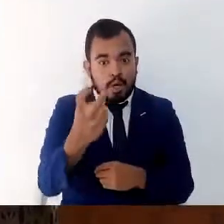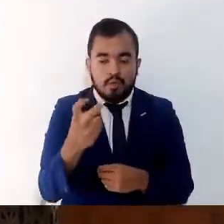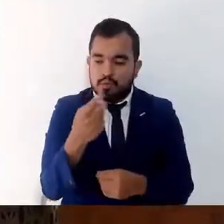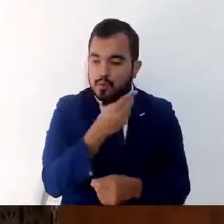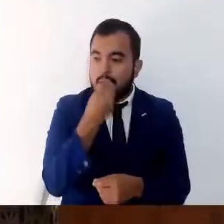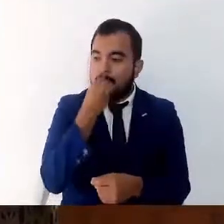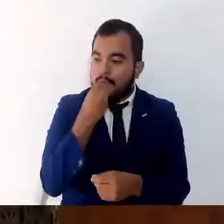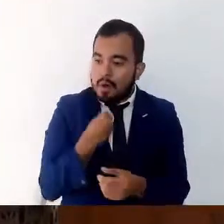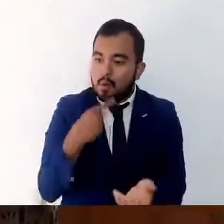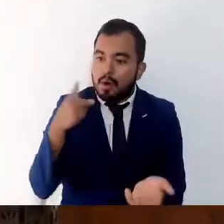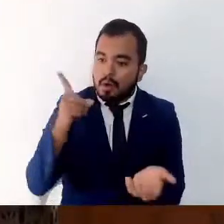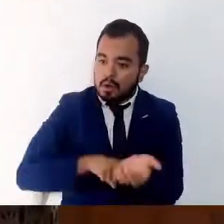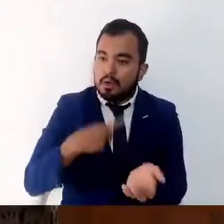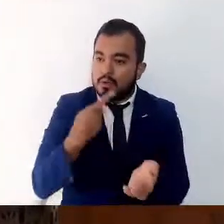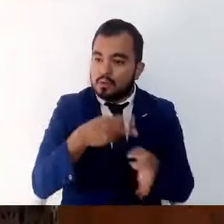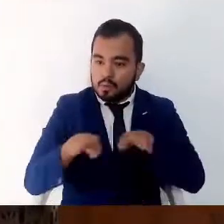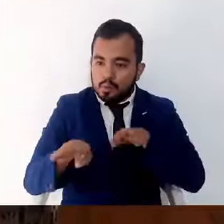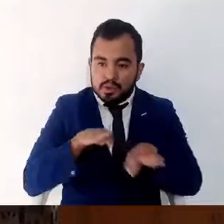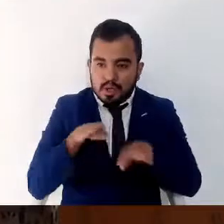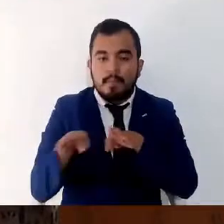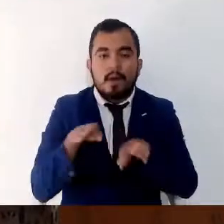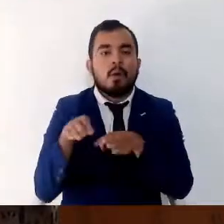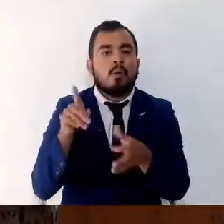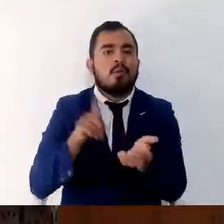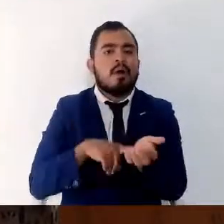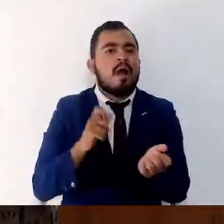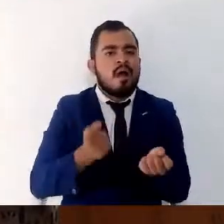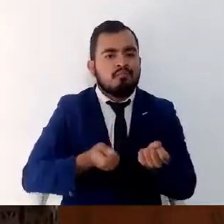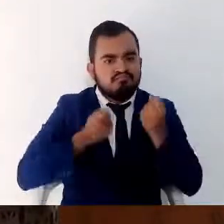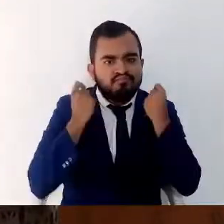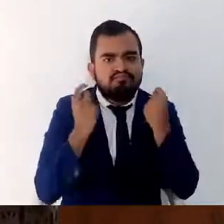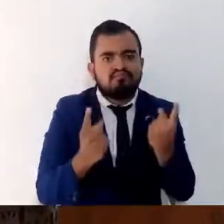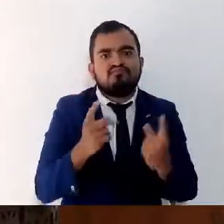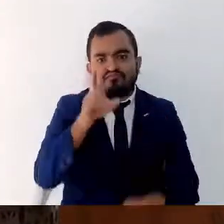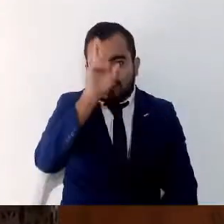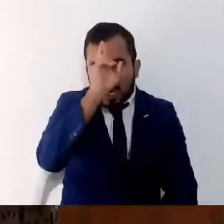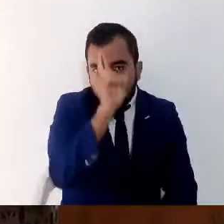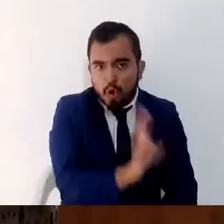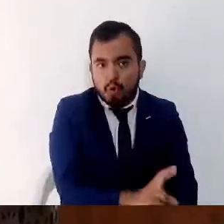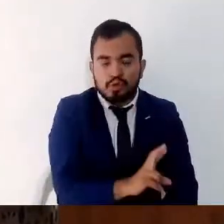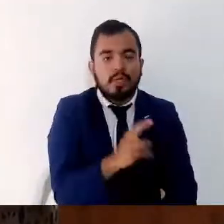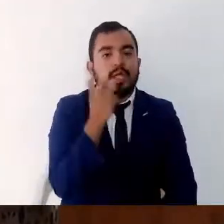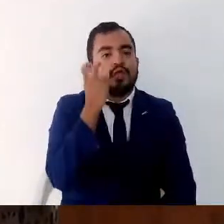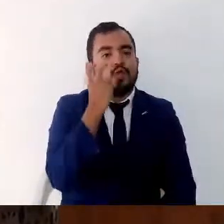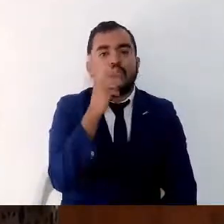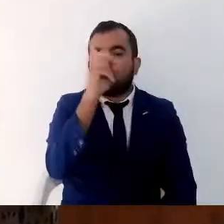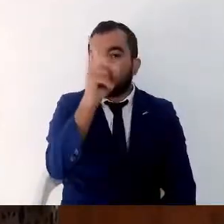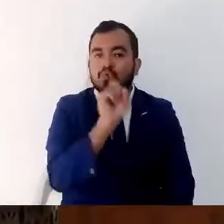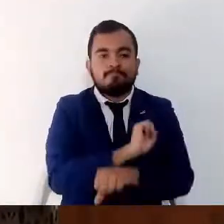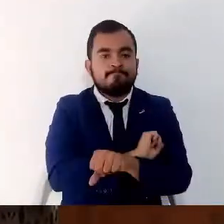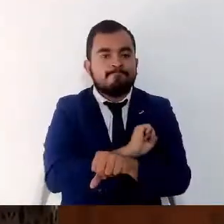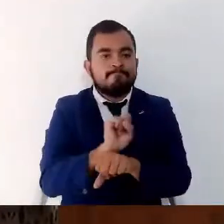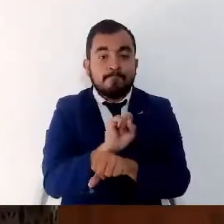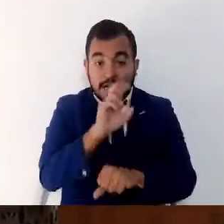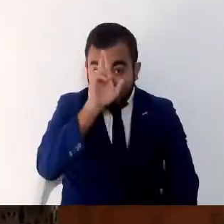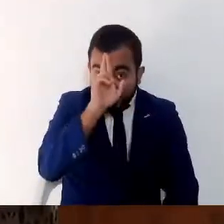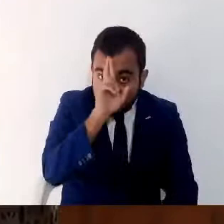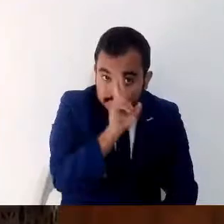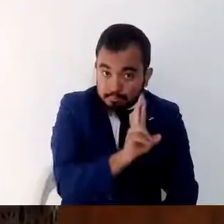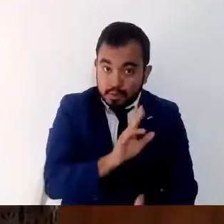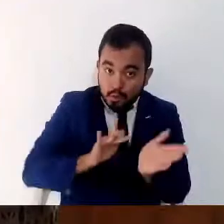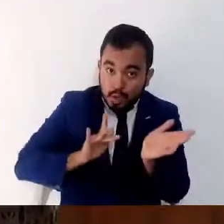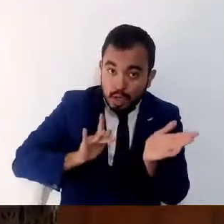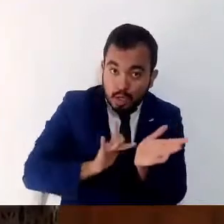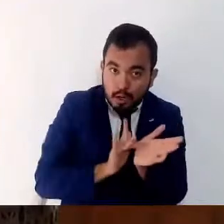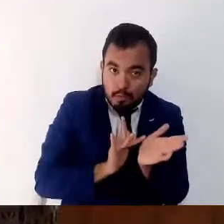honores, reconocimientos o méritos, simplemente el respeto, apoyo, cooperación y